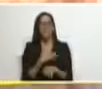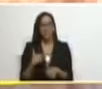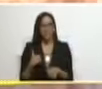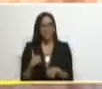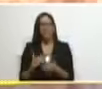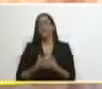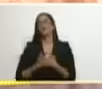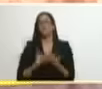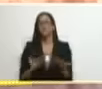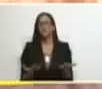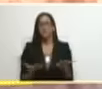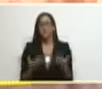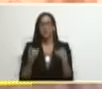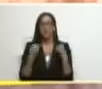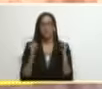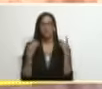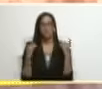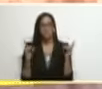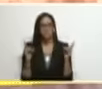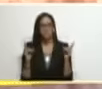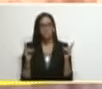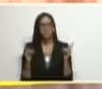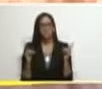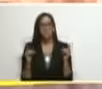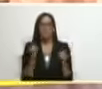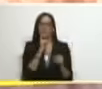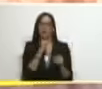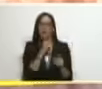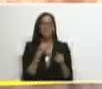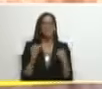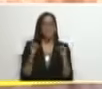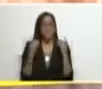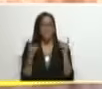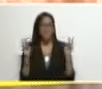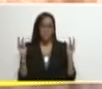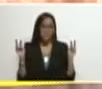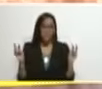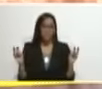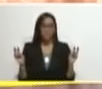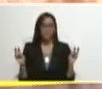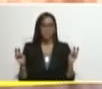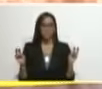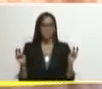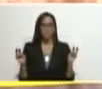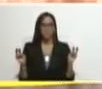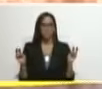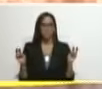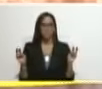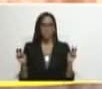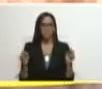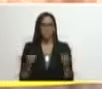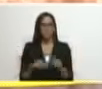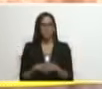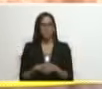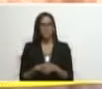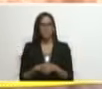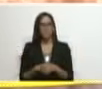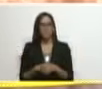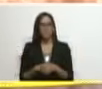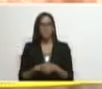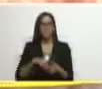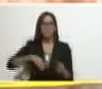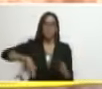conceder la autonomía, llamada así independencia, de la